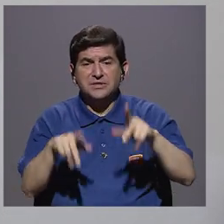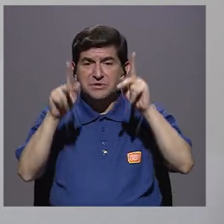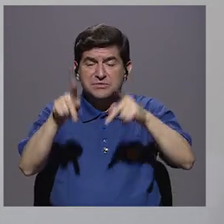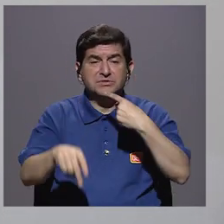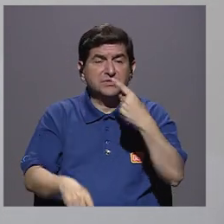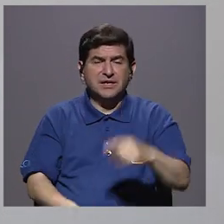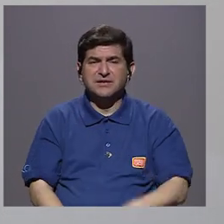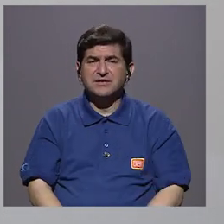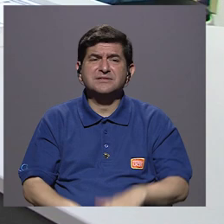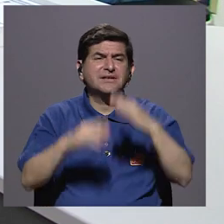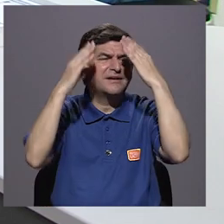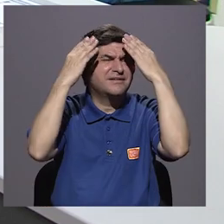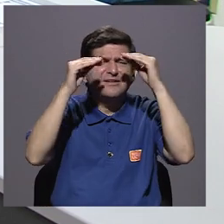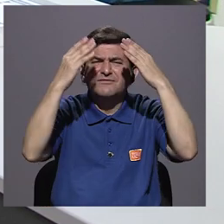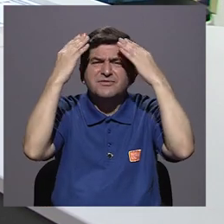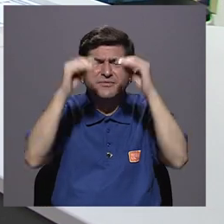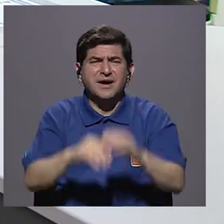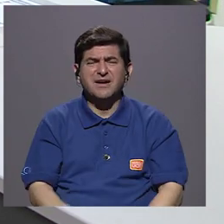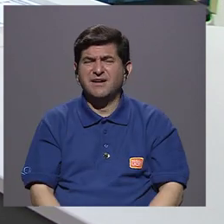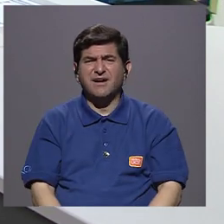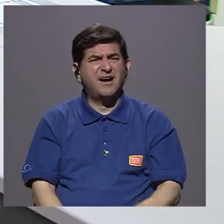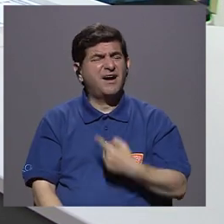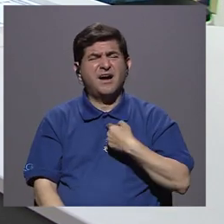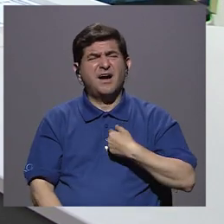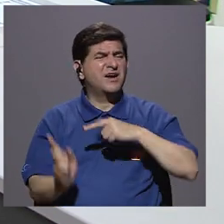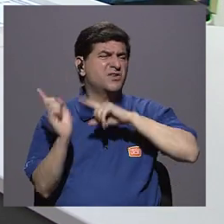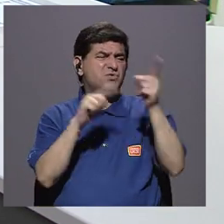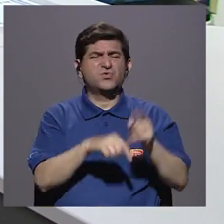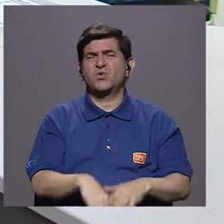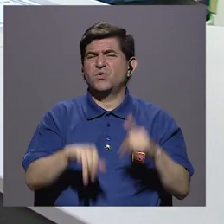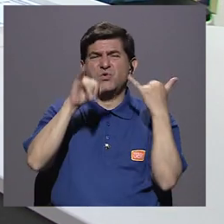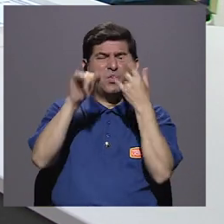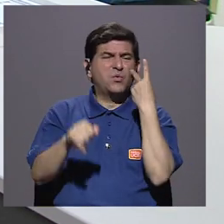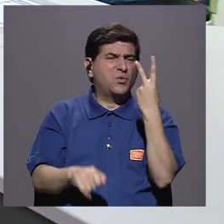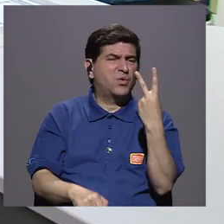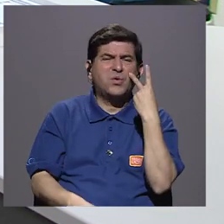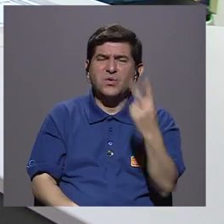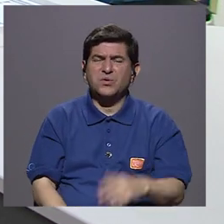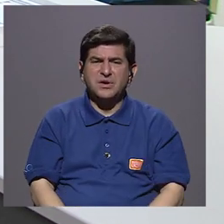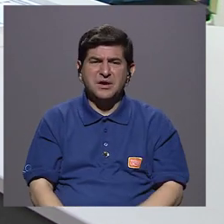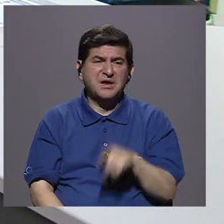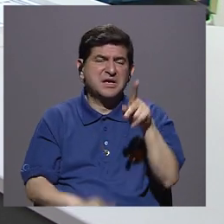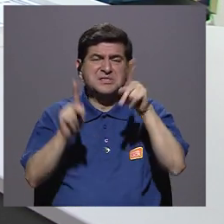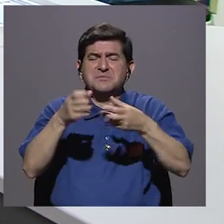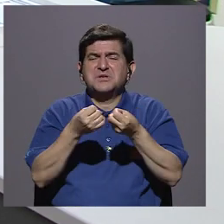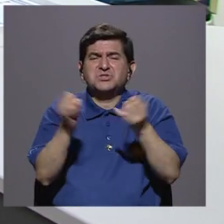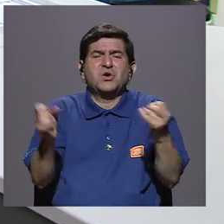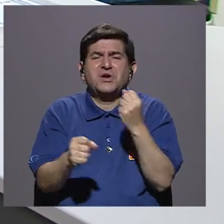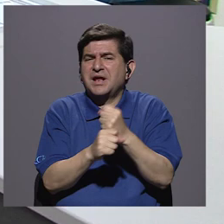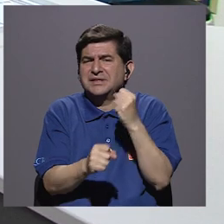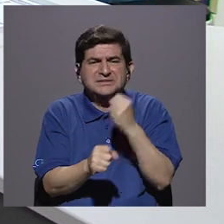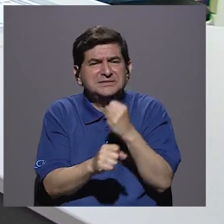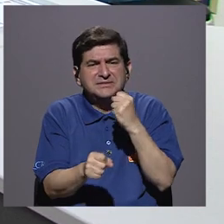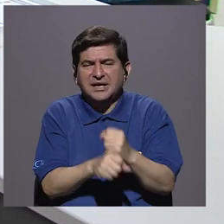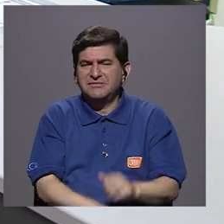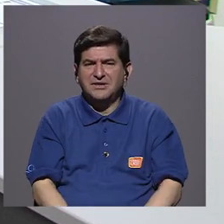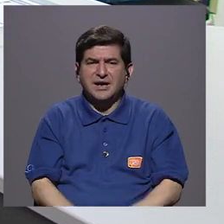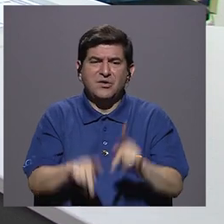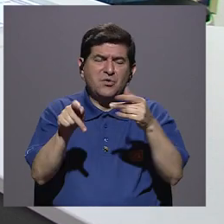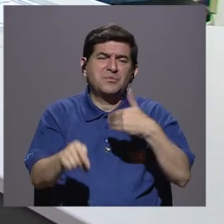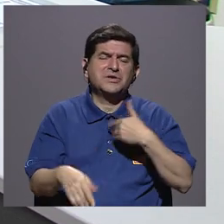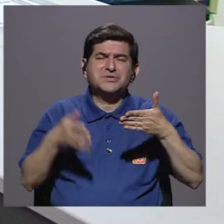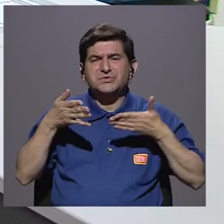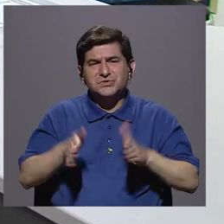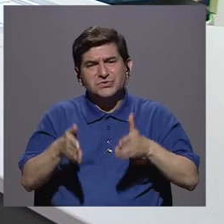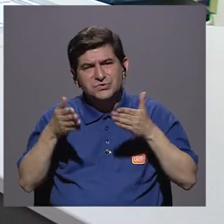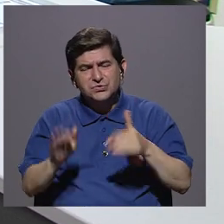gente dice... Informar. Es informar, porque a veces la gente dice, no, mira, es que yo no voy a denunciar lo que yo vi porque se va a quedar sin trabajo y es una persona que